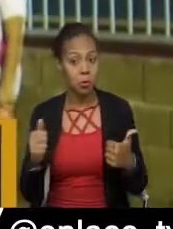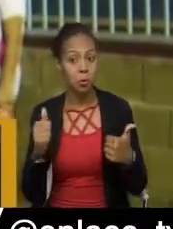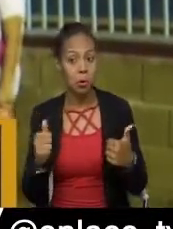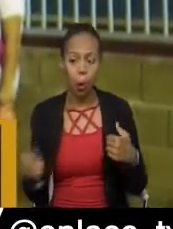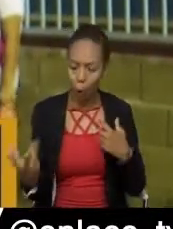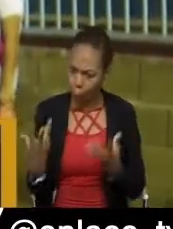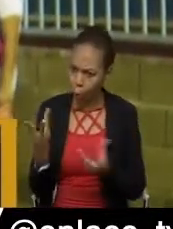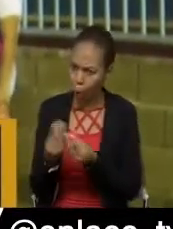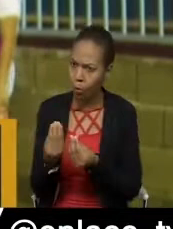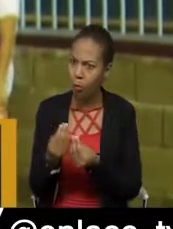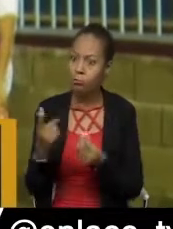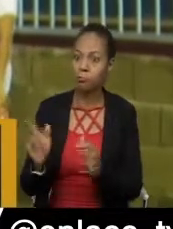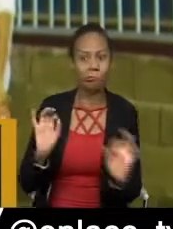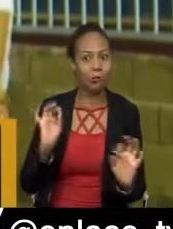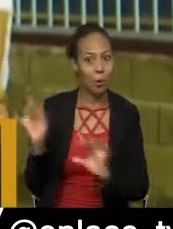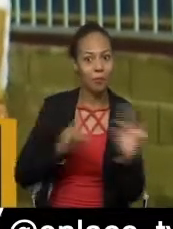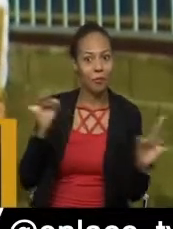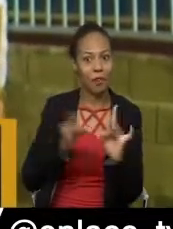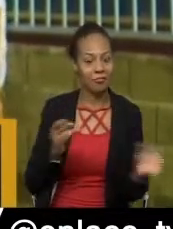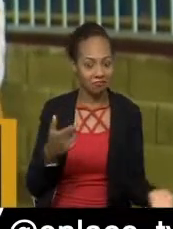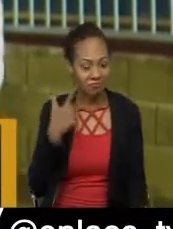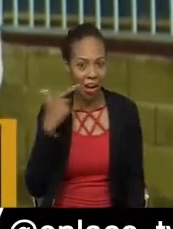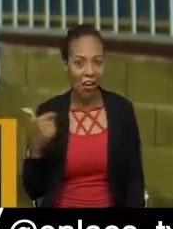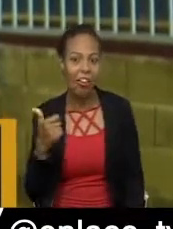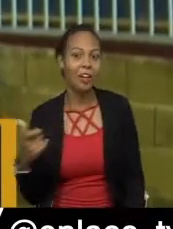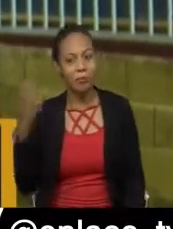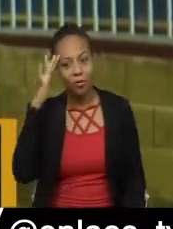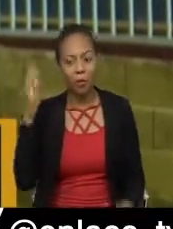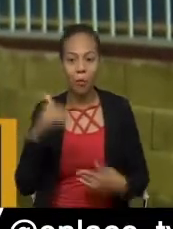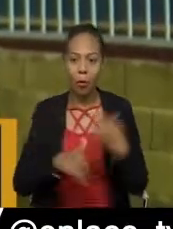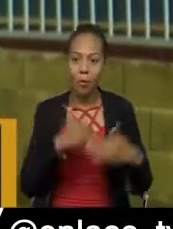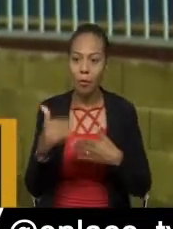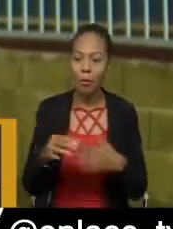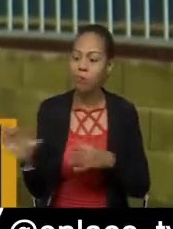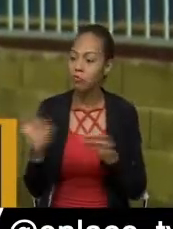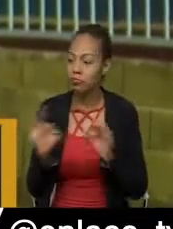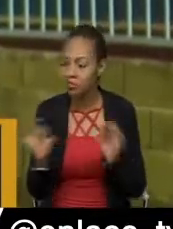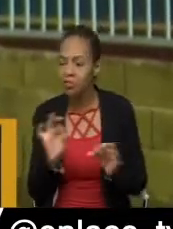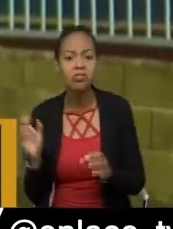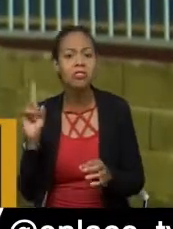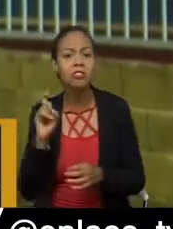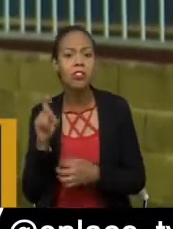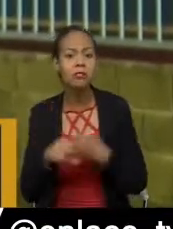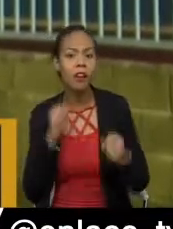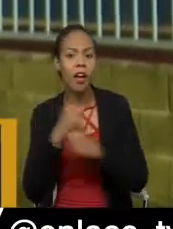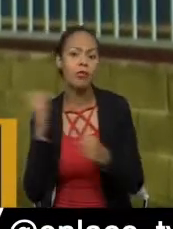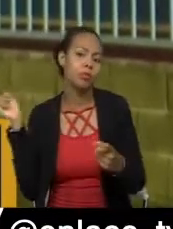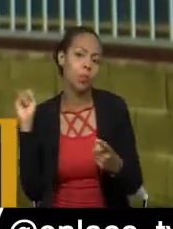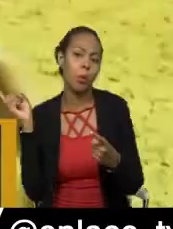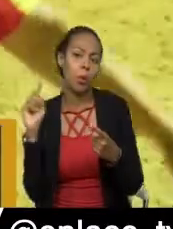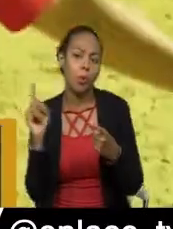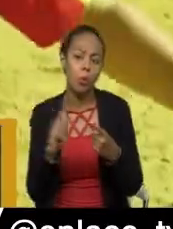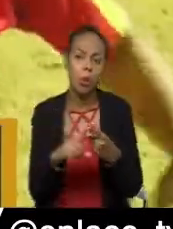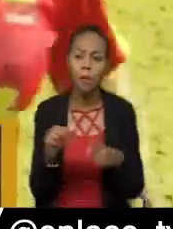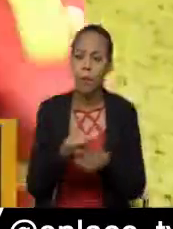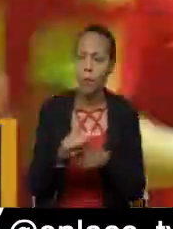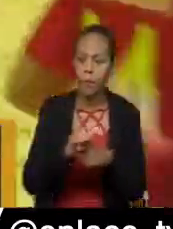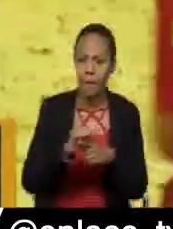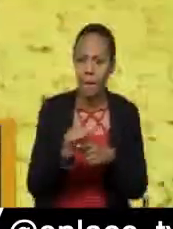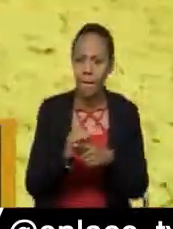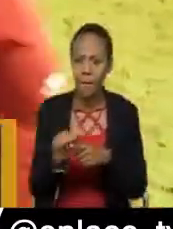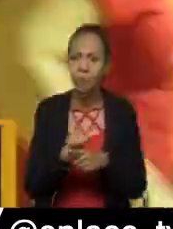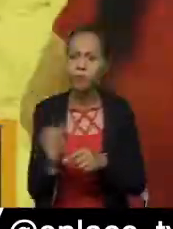grupo pues sabroso que hemos ido conformando a través, como ya les digo, hace 6 años que estamos ahí. Pues